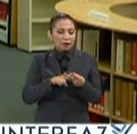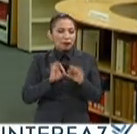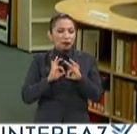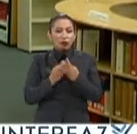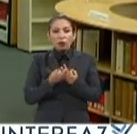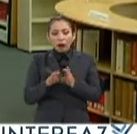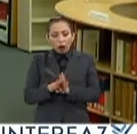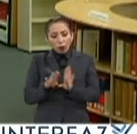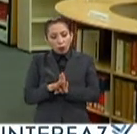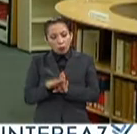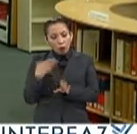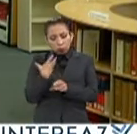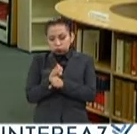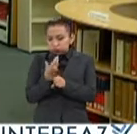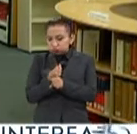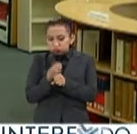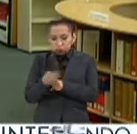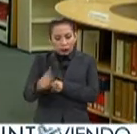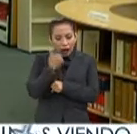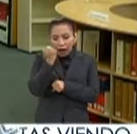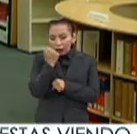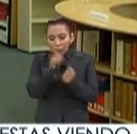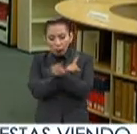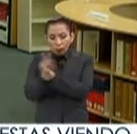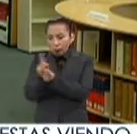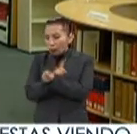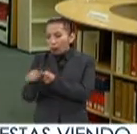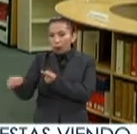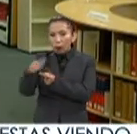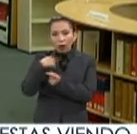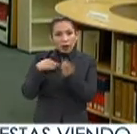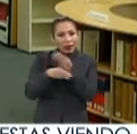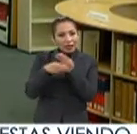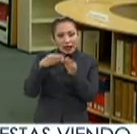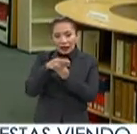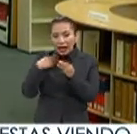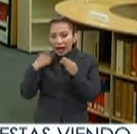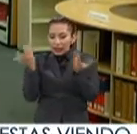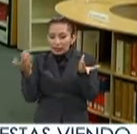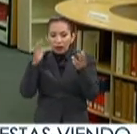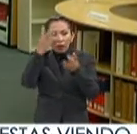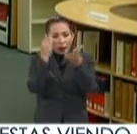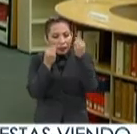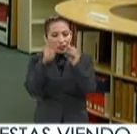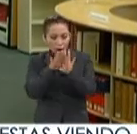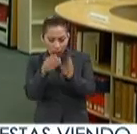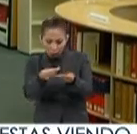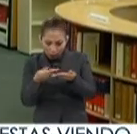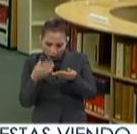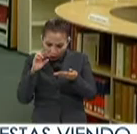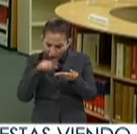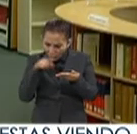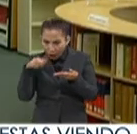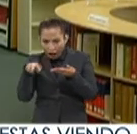cómo se van a relacionar los alumnos con los contenidos educativos, y por ello,